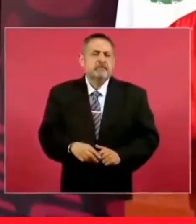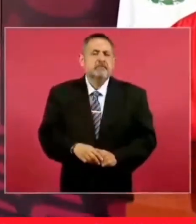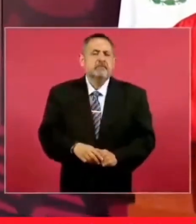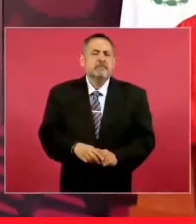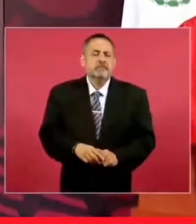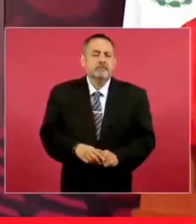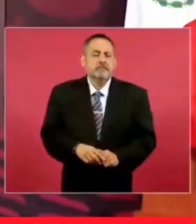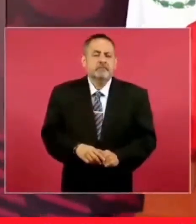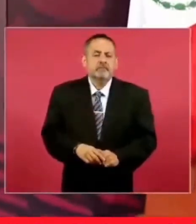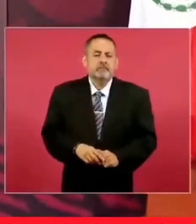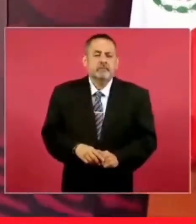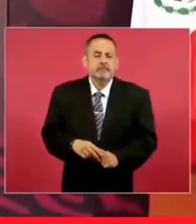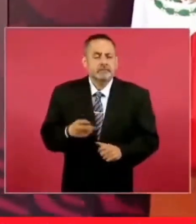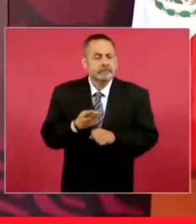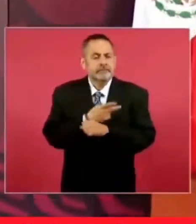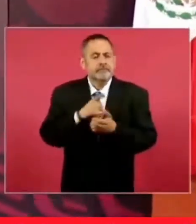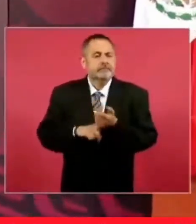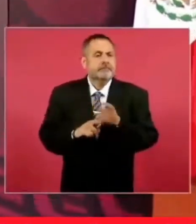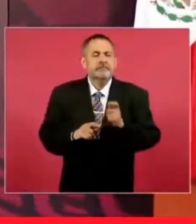que ahora resulta